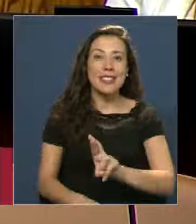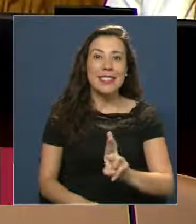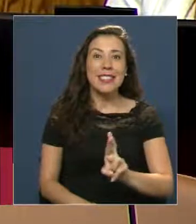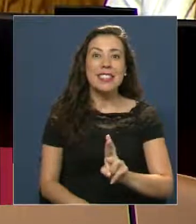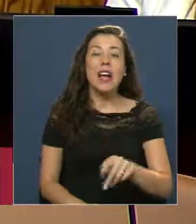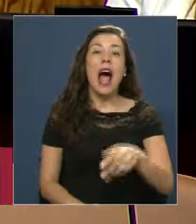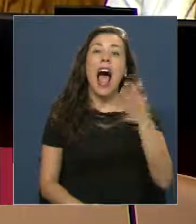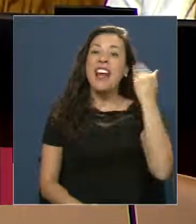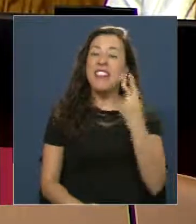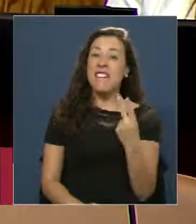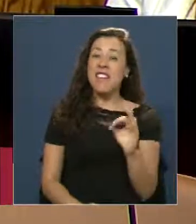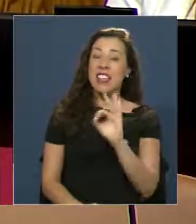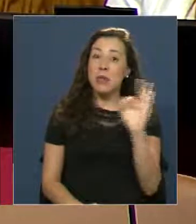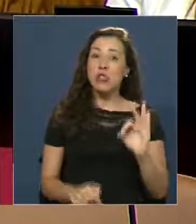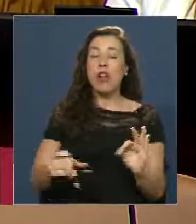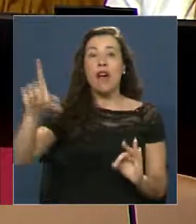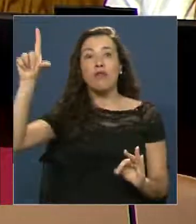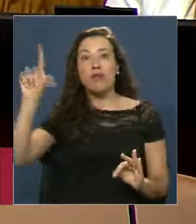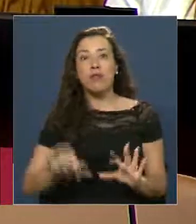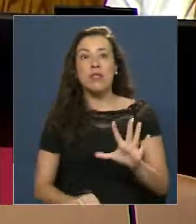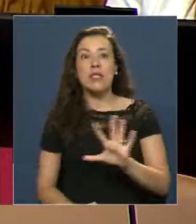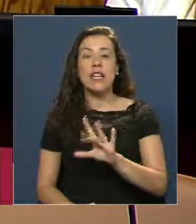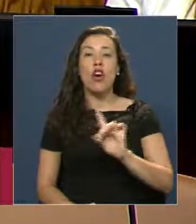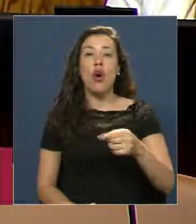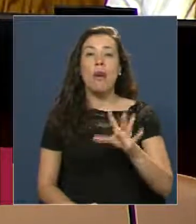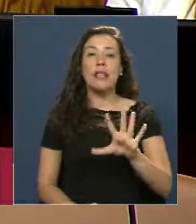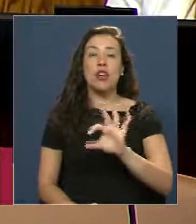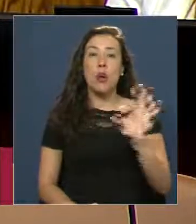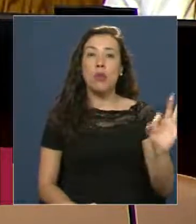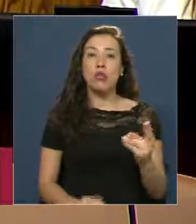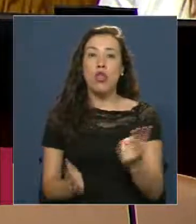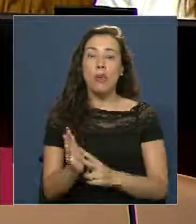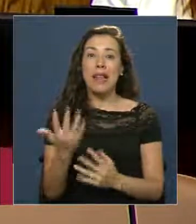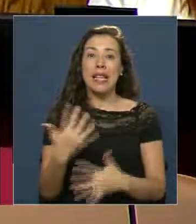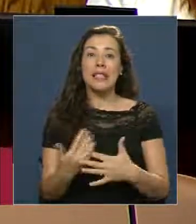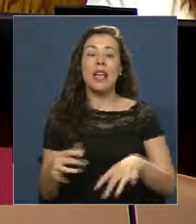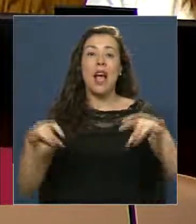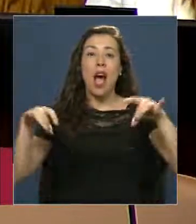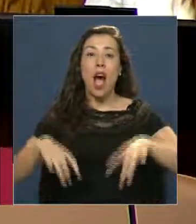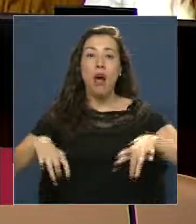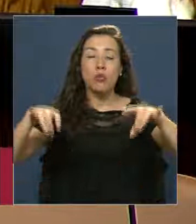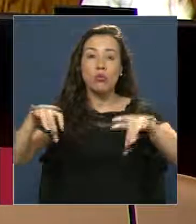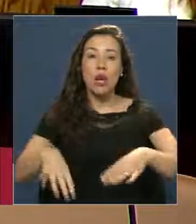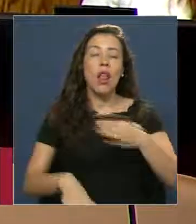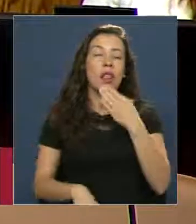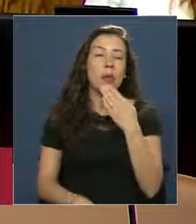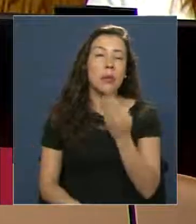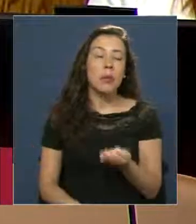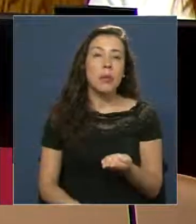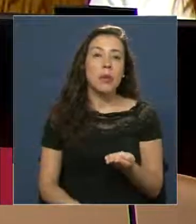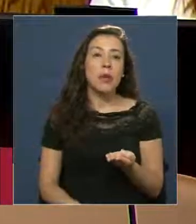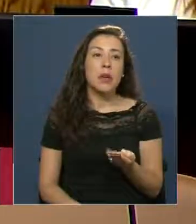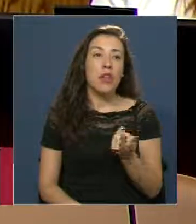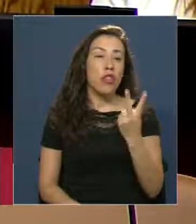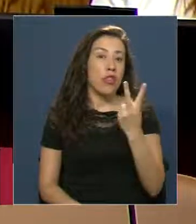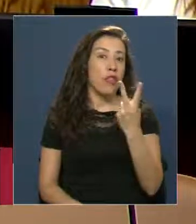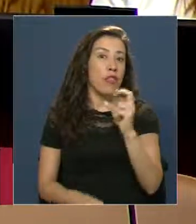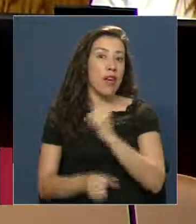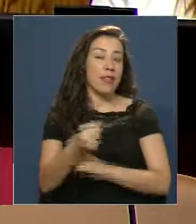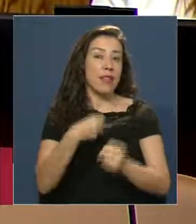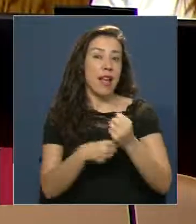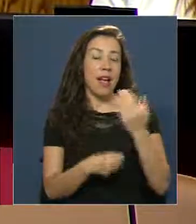20 a un 5,5% en el año 2015. En Australia, por ejemplo, también casi hace dos